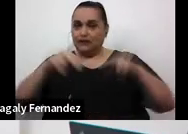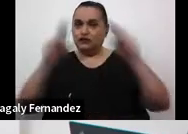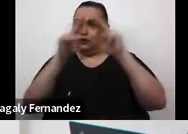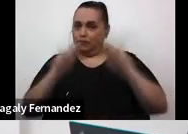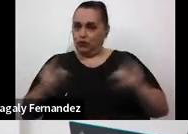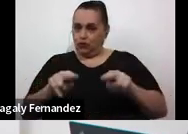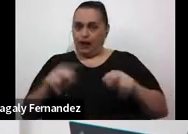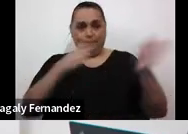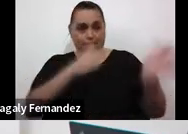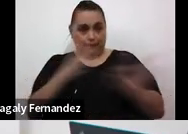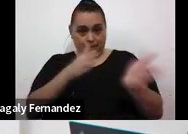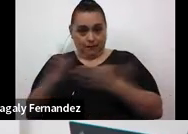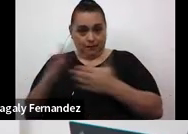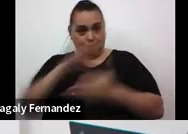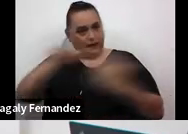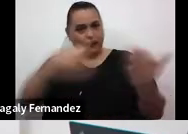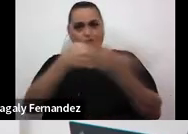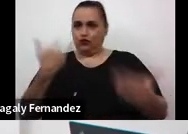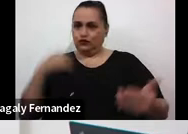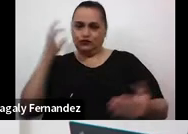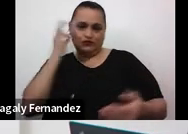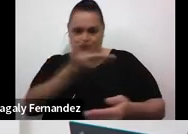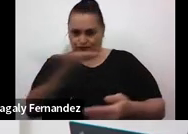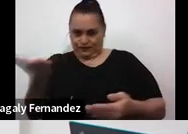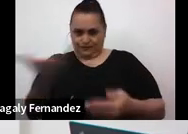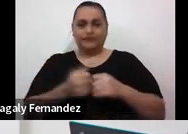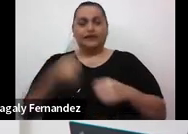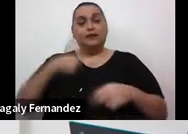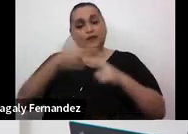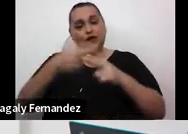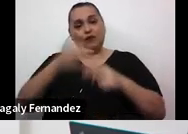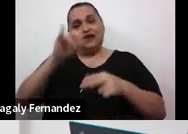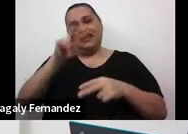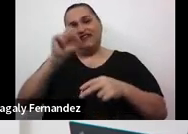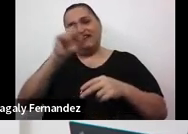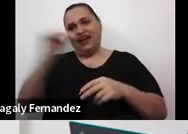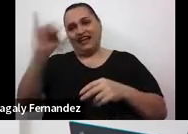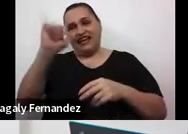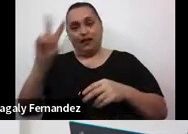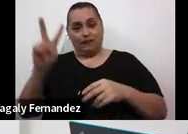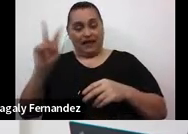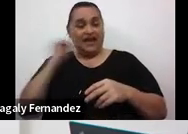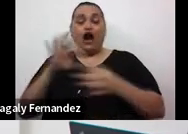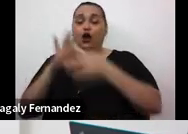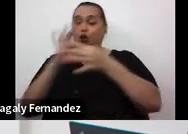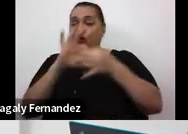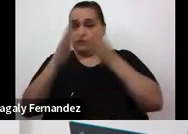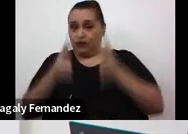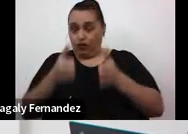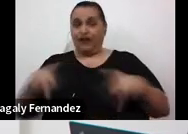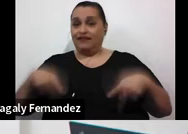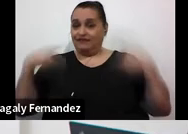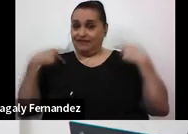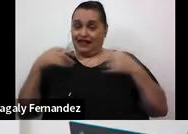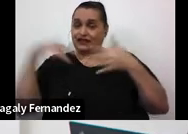que hemos preparado para todos y todas ustedes Mi nombre es Ivania Vega coordinadora de vida estudiantil y tendrá el gusto